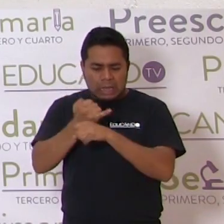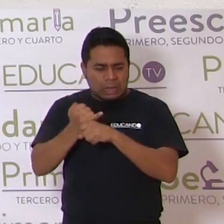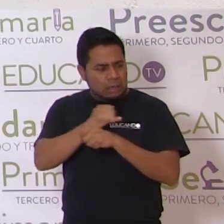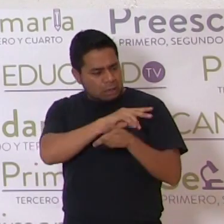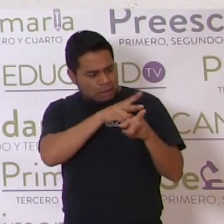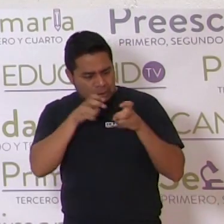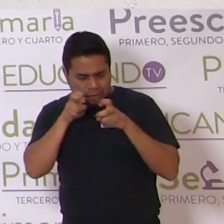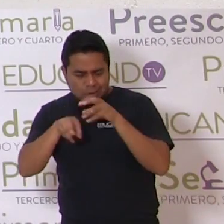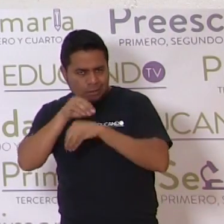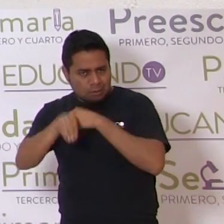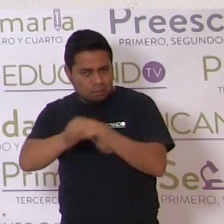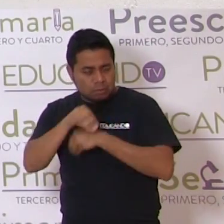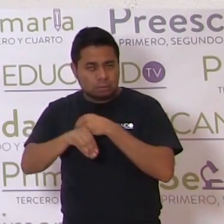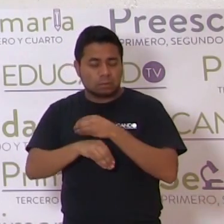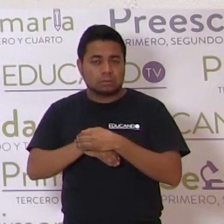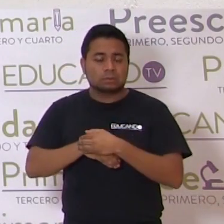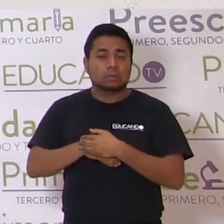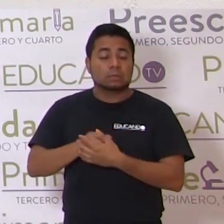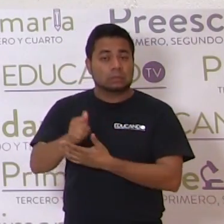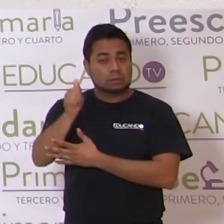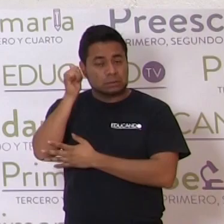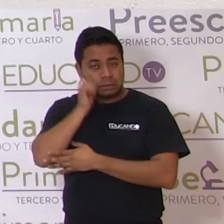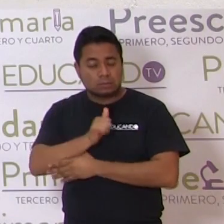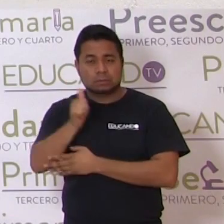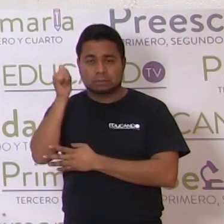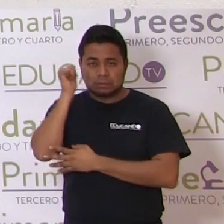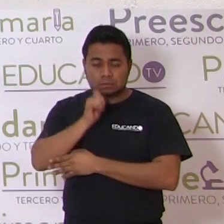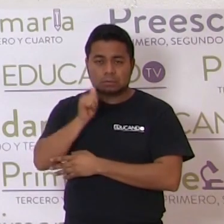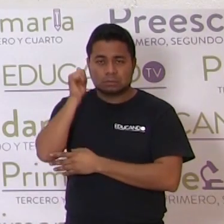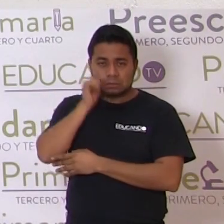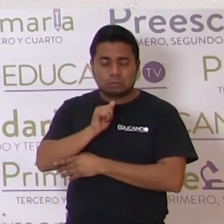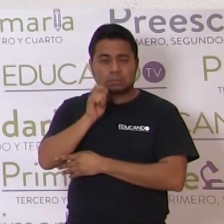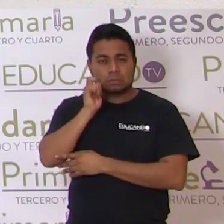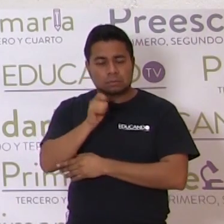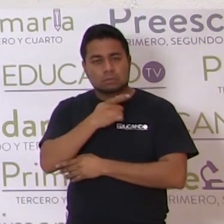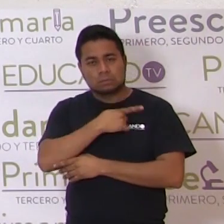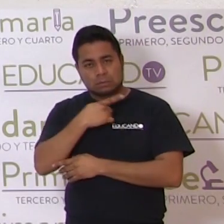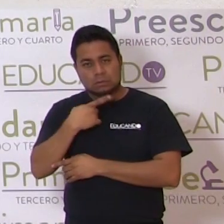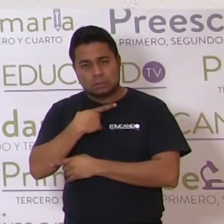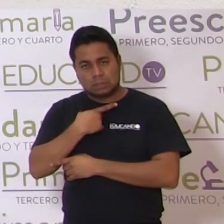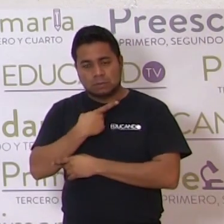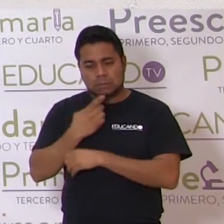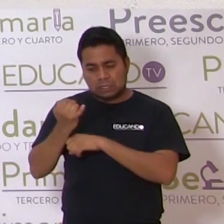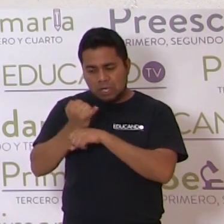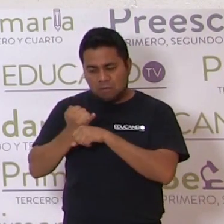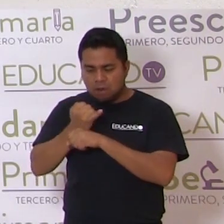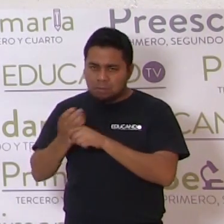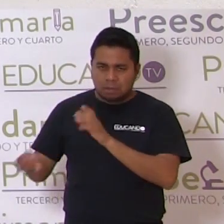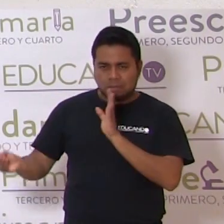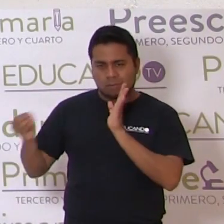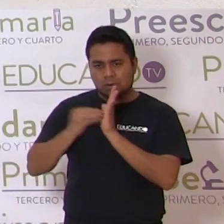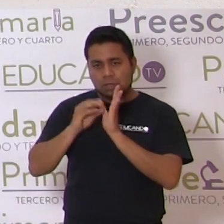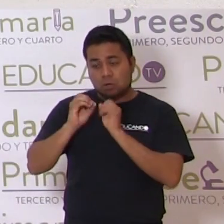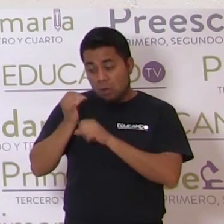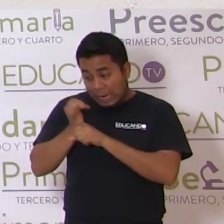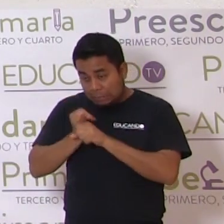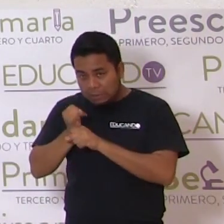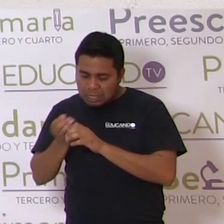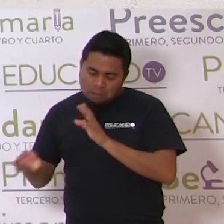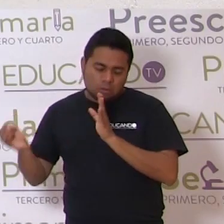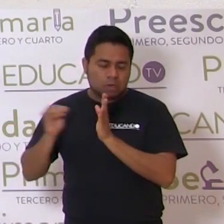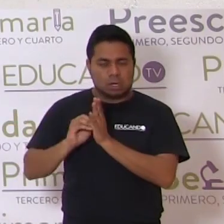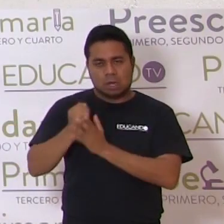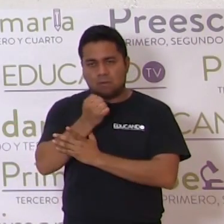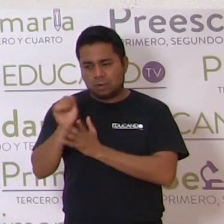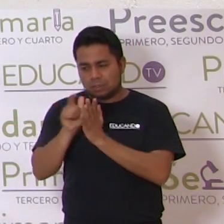este informe y que siempre, invariablemente, tiene que ir en un informe o en una investigación.